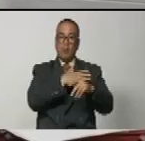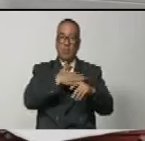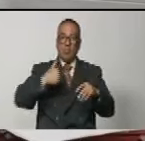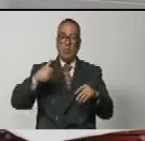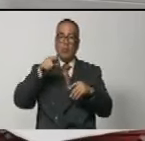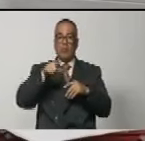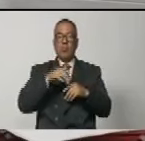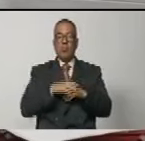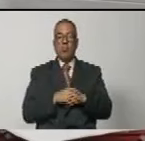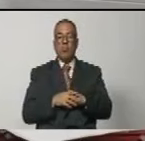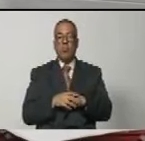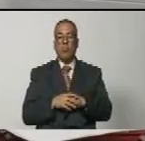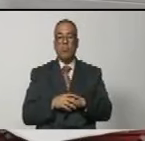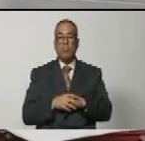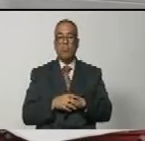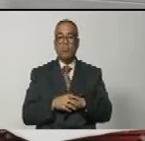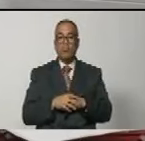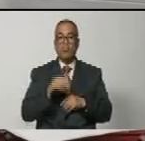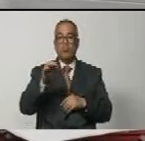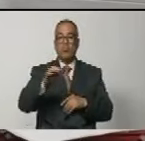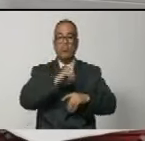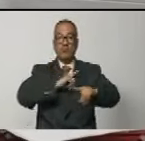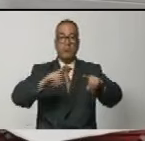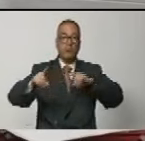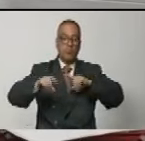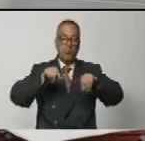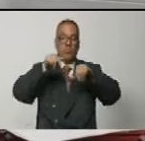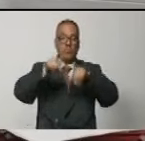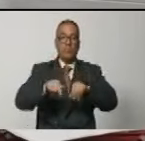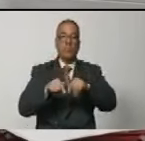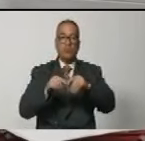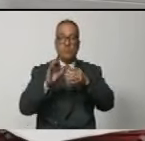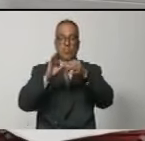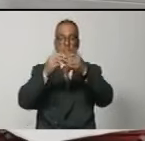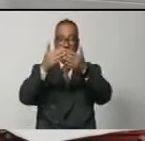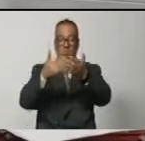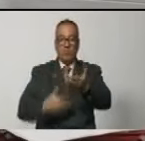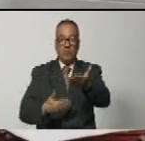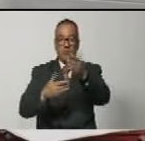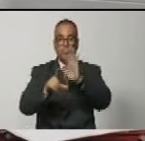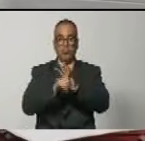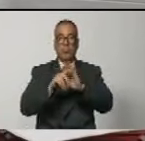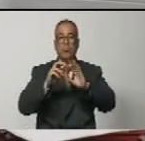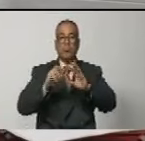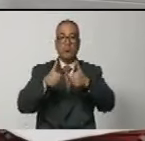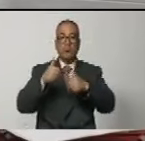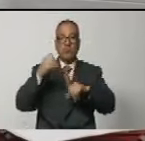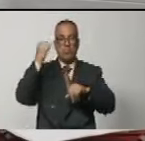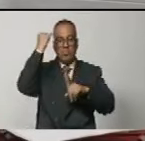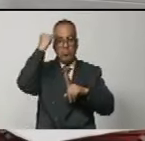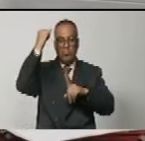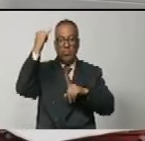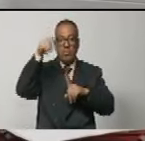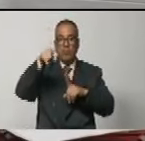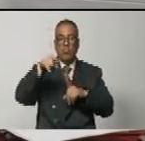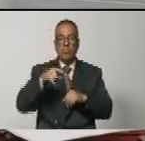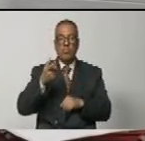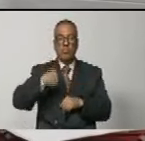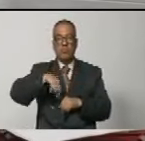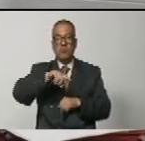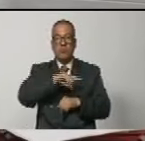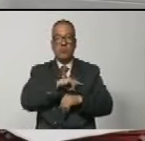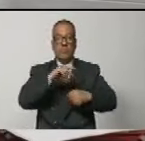intención del legislador con este instrumento. Una iniciativa que fuera de